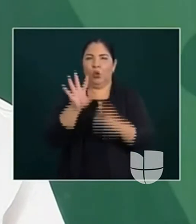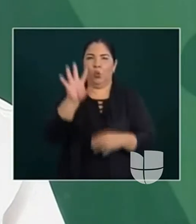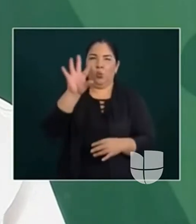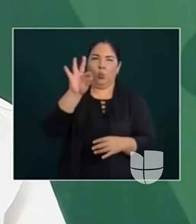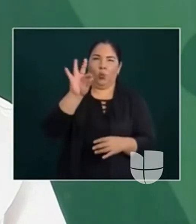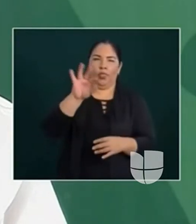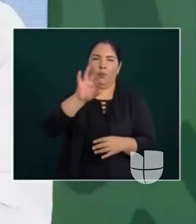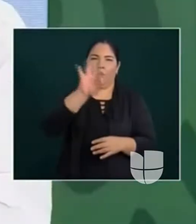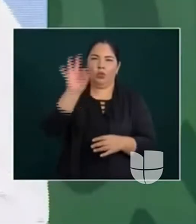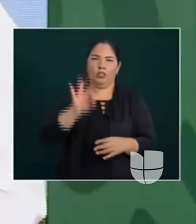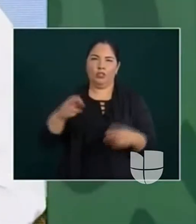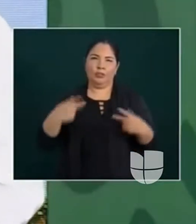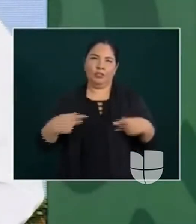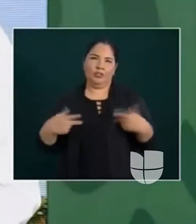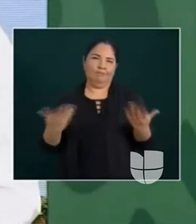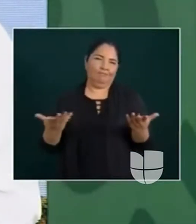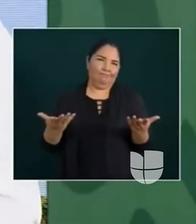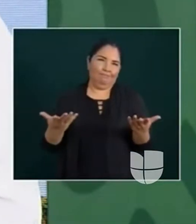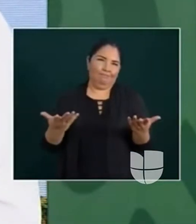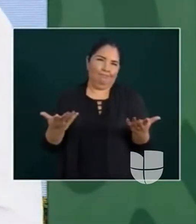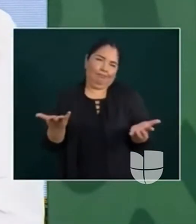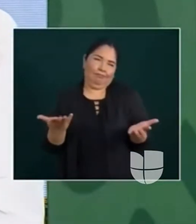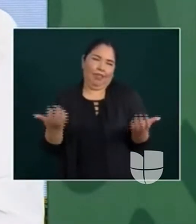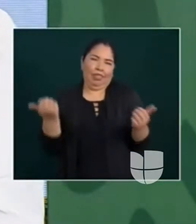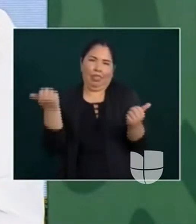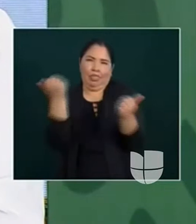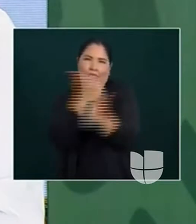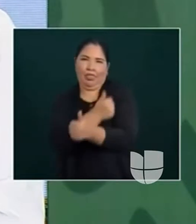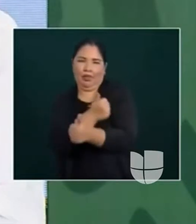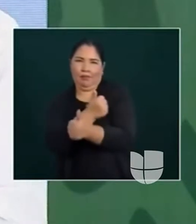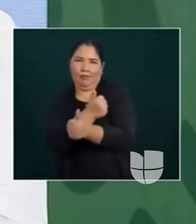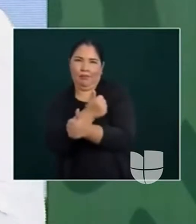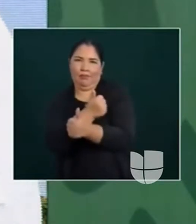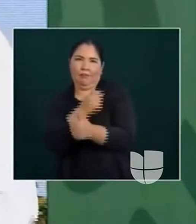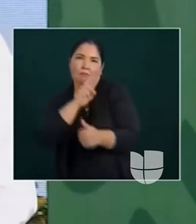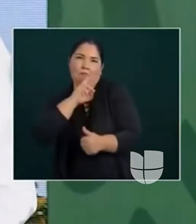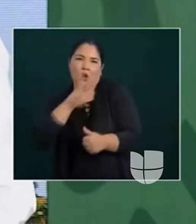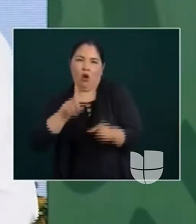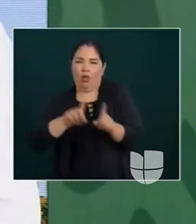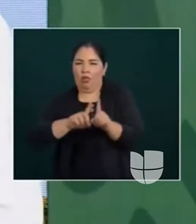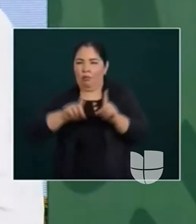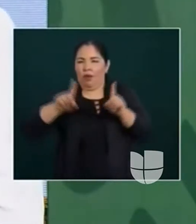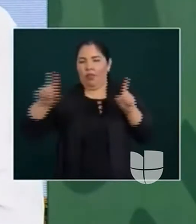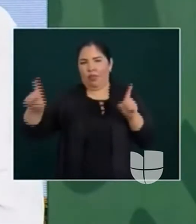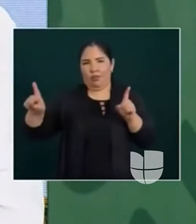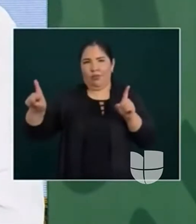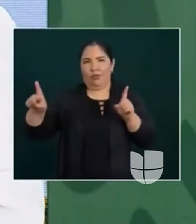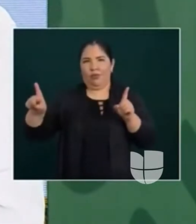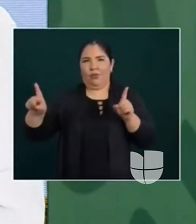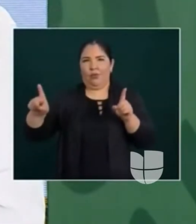40%, entonces mañosamente decidieron hacerla en otra fecha?